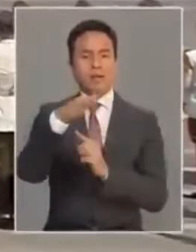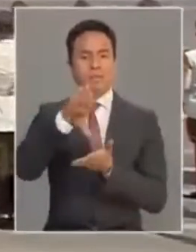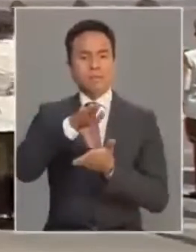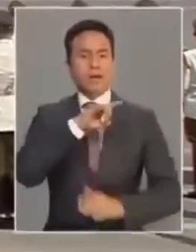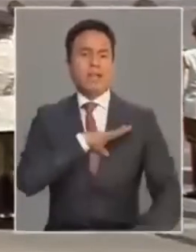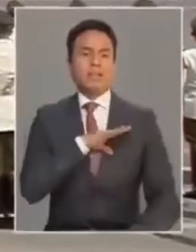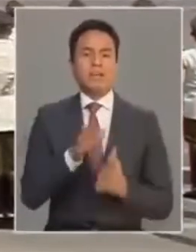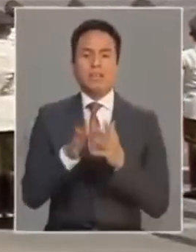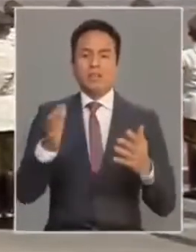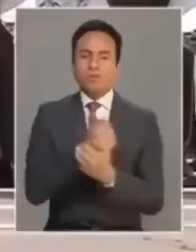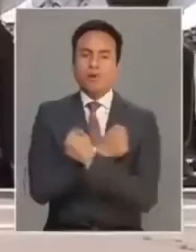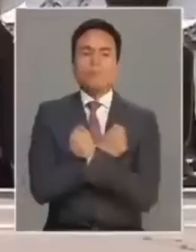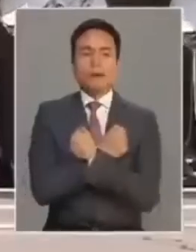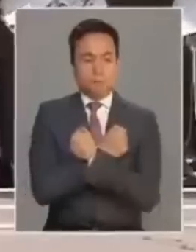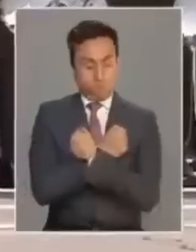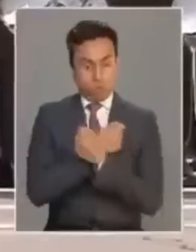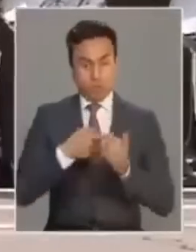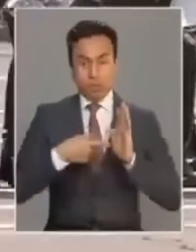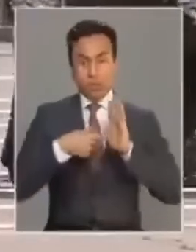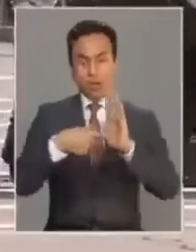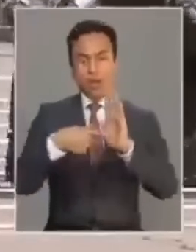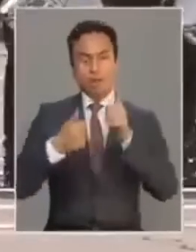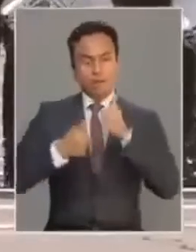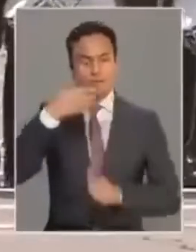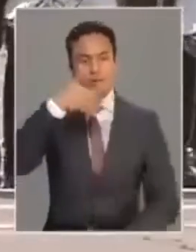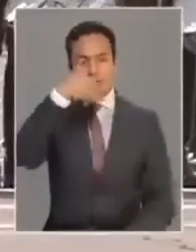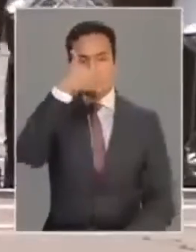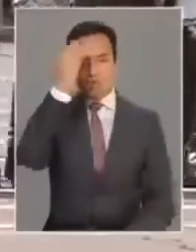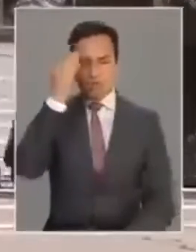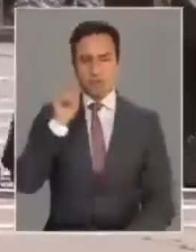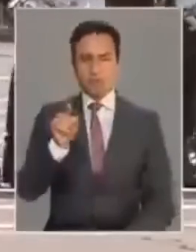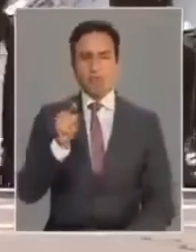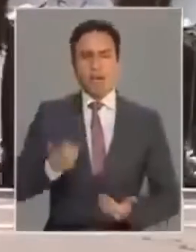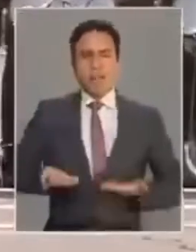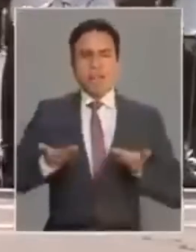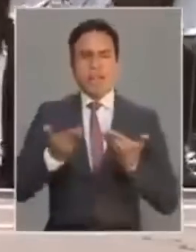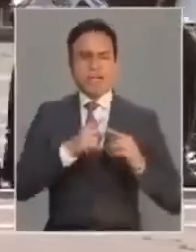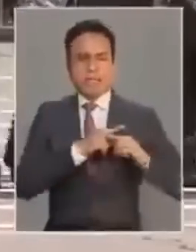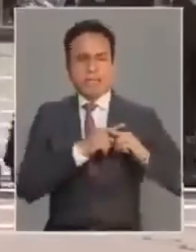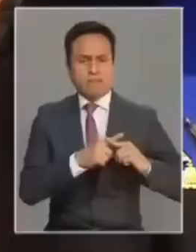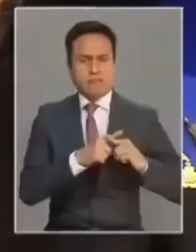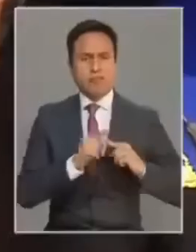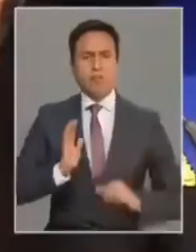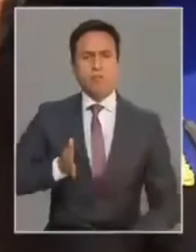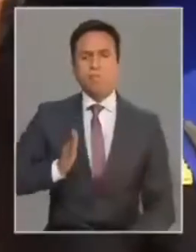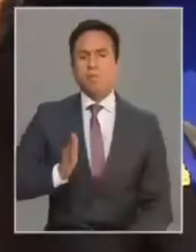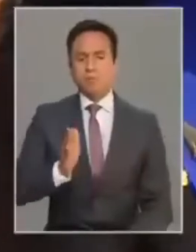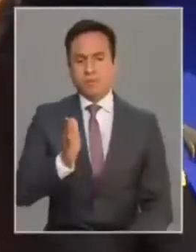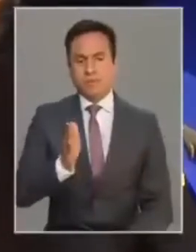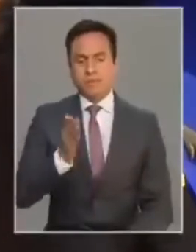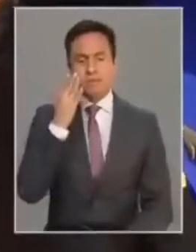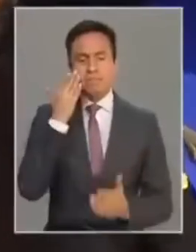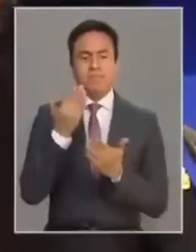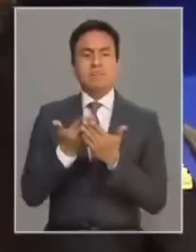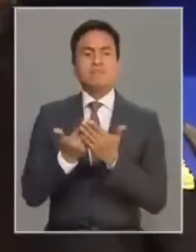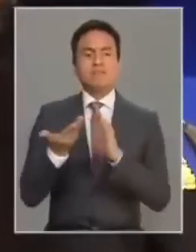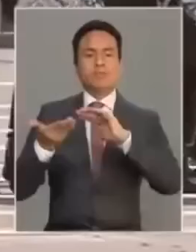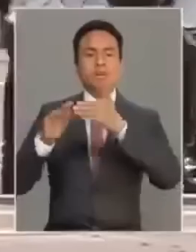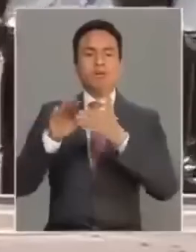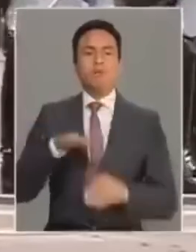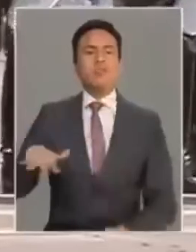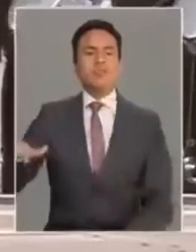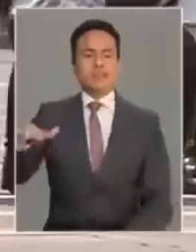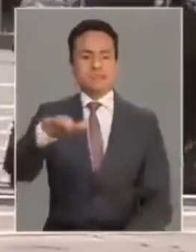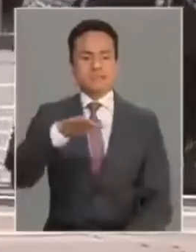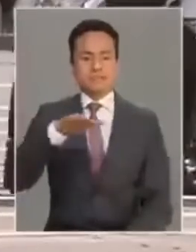que tanto amamos, reflejado en el profesionalismo, entrega y sacrificio permanentes en beneficio de la comunidad.